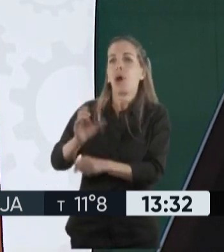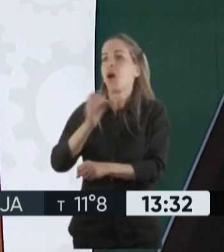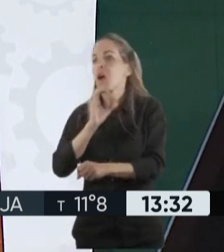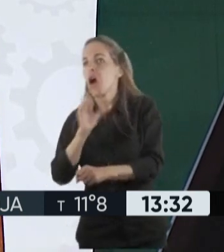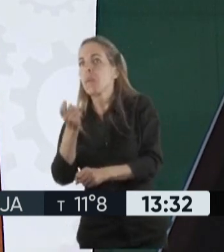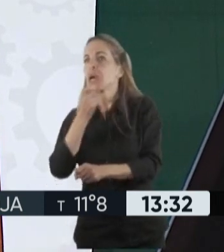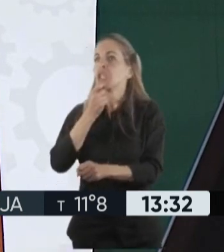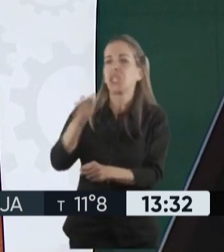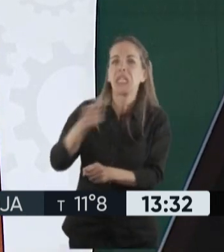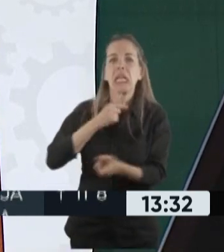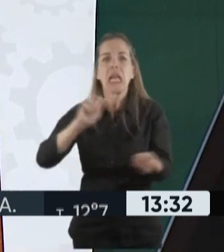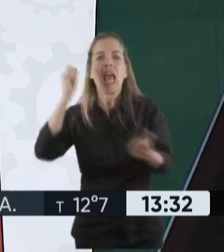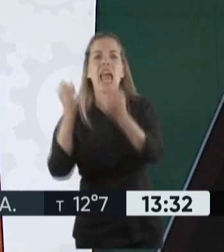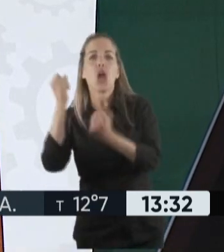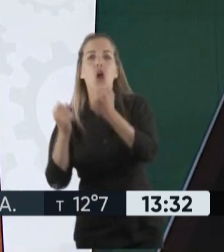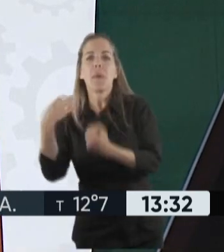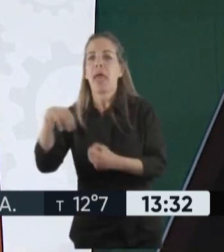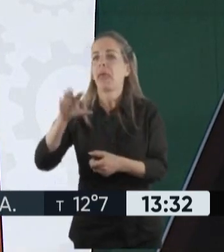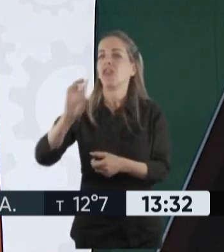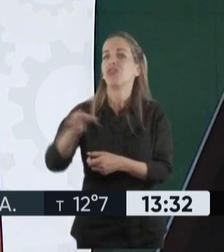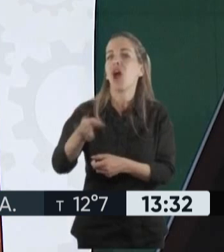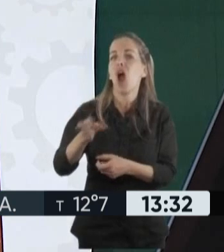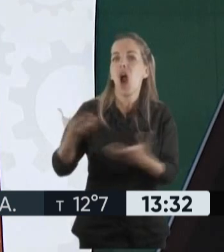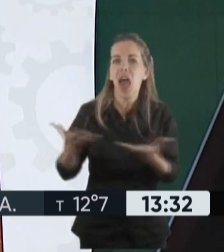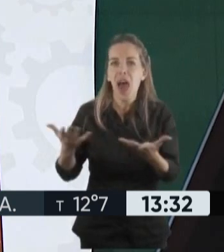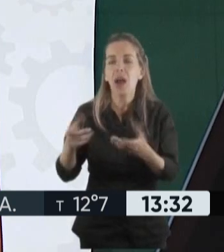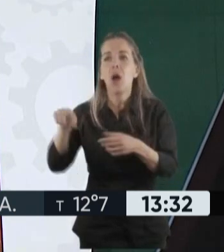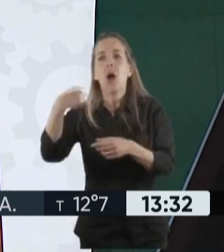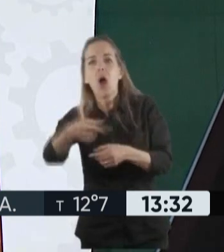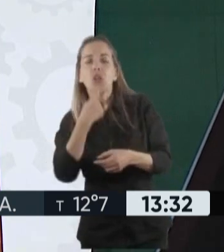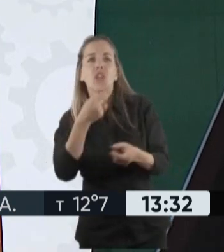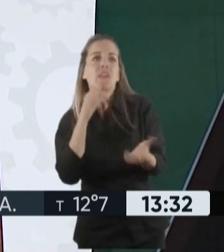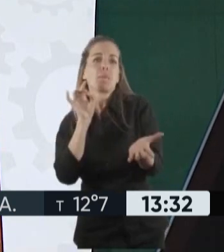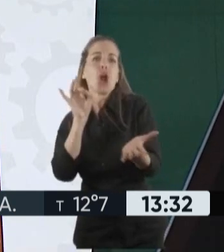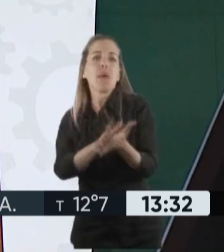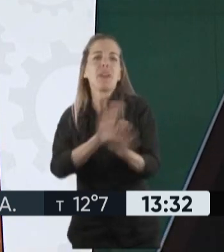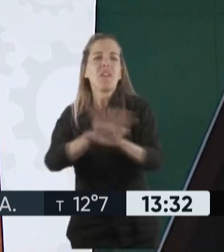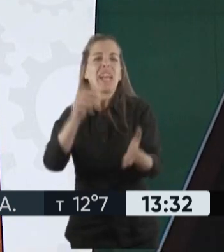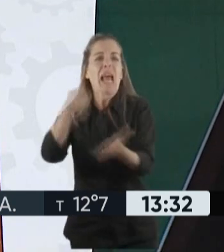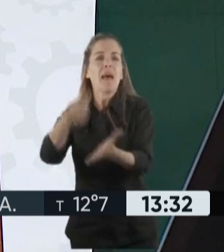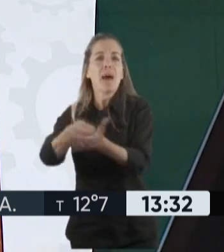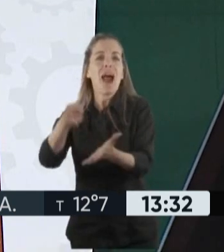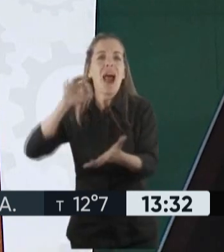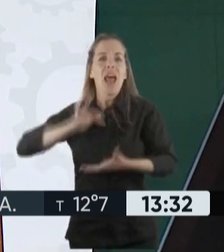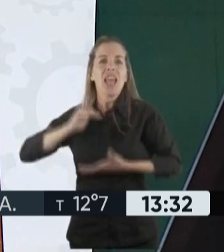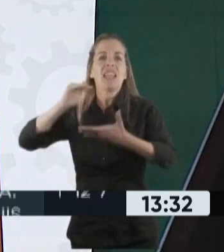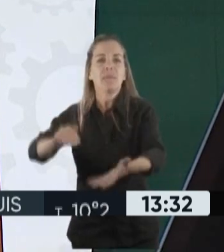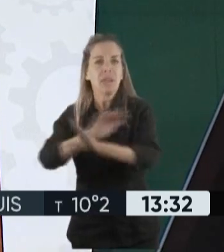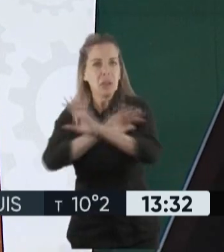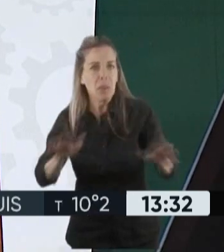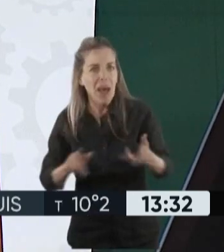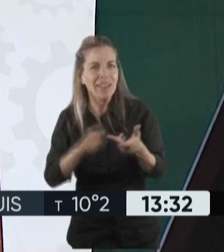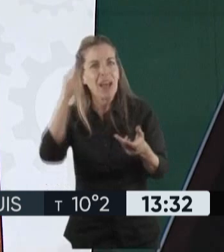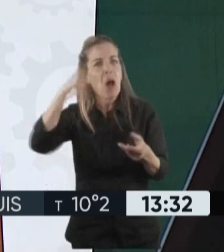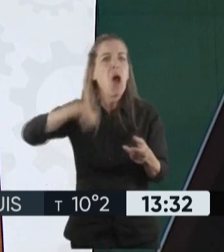dolarizando la economía, otros dicen tenemos que terminar con las indemnizaciones por despidos, otros dicen es una locura seguir pagando el